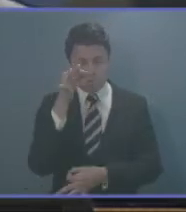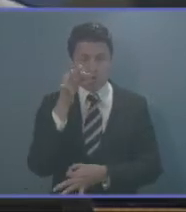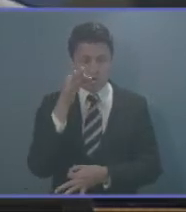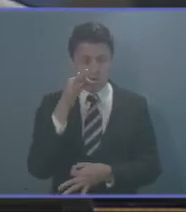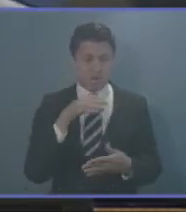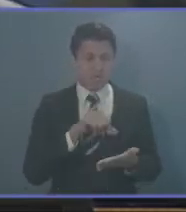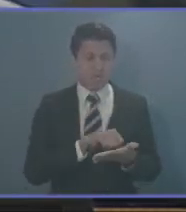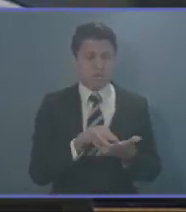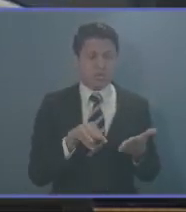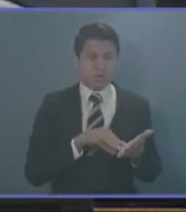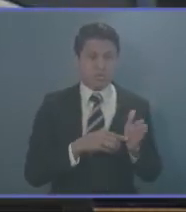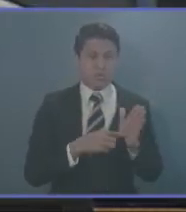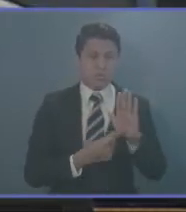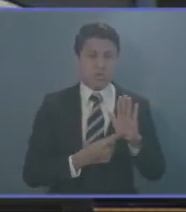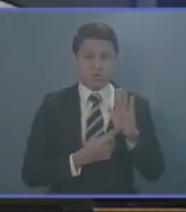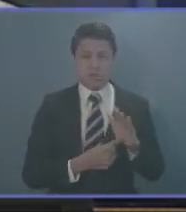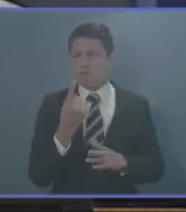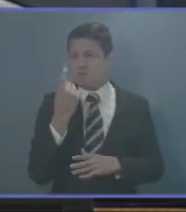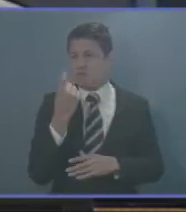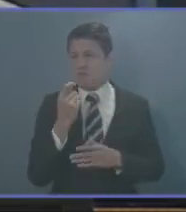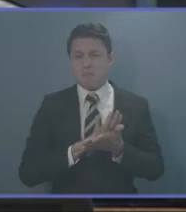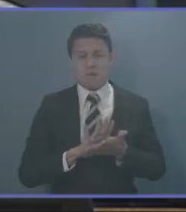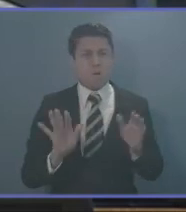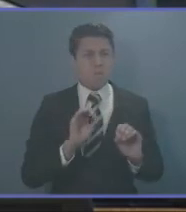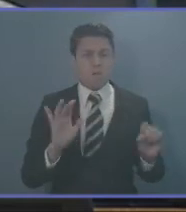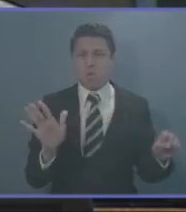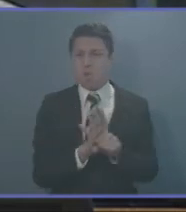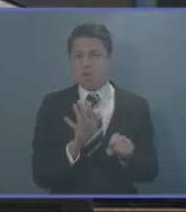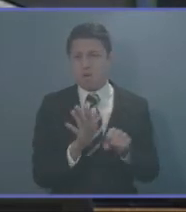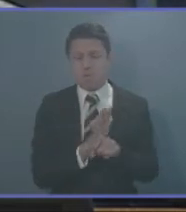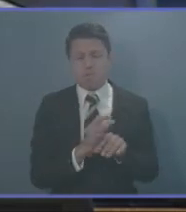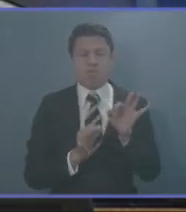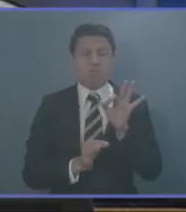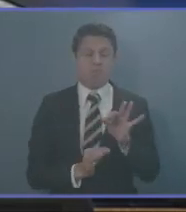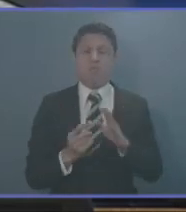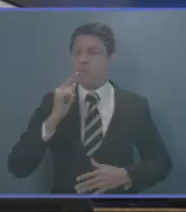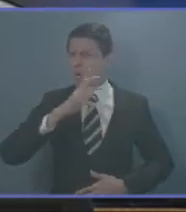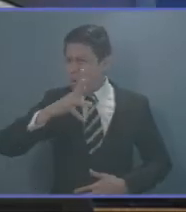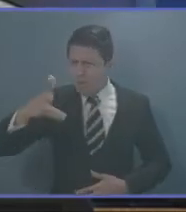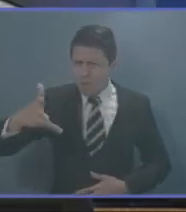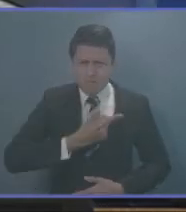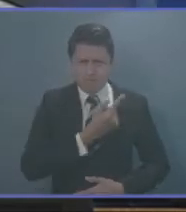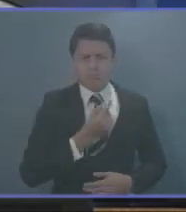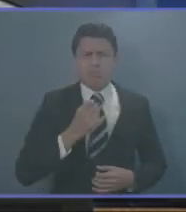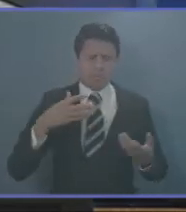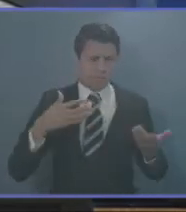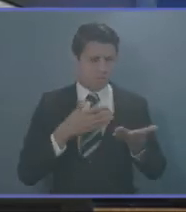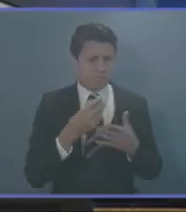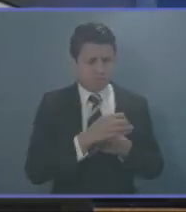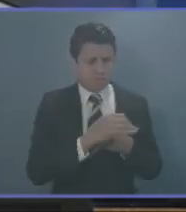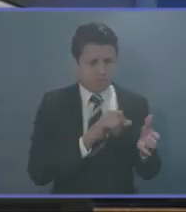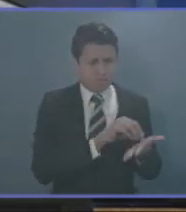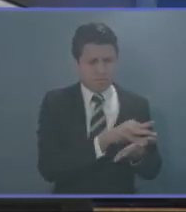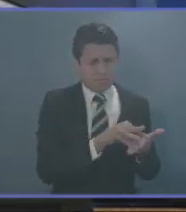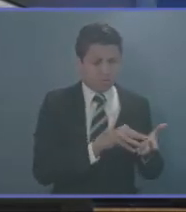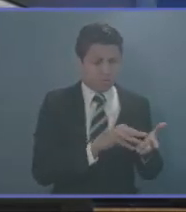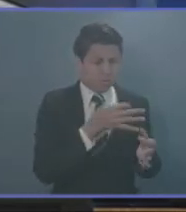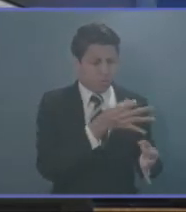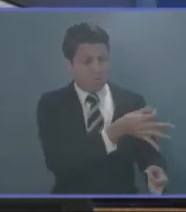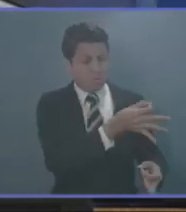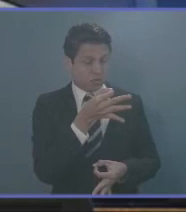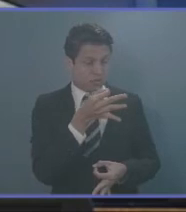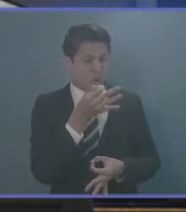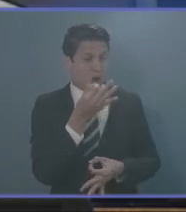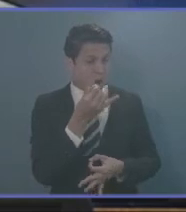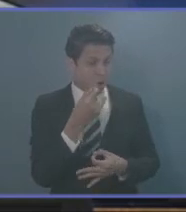Solvencia municipal, artículo 28. Toda persona natural o jurídica tiene el derecho de solicitar para cualquier